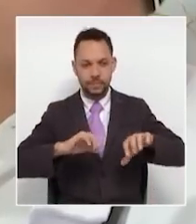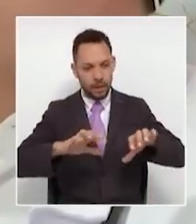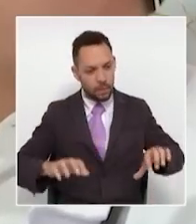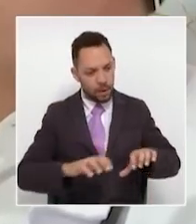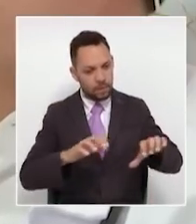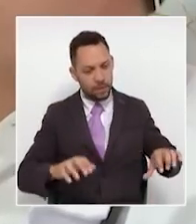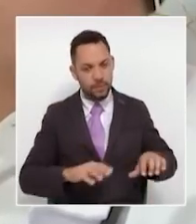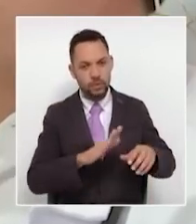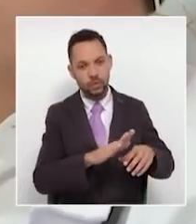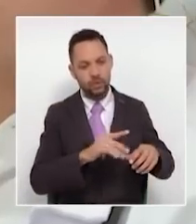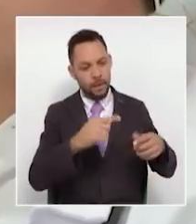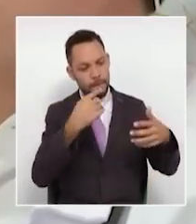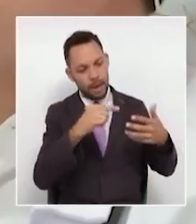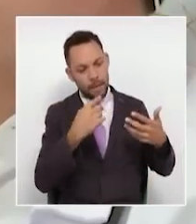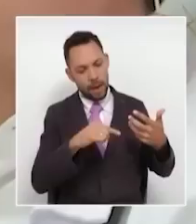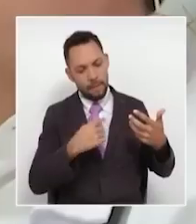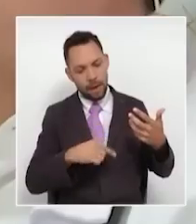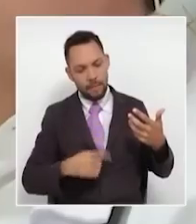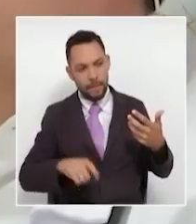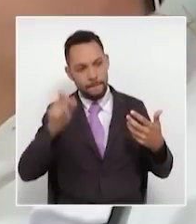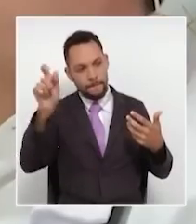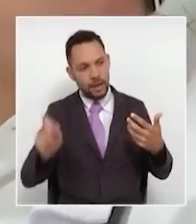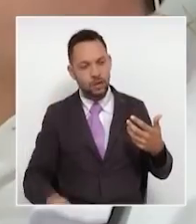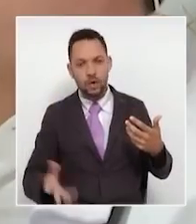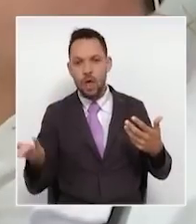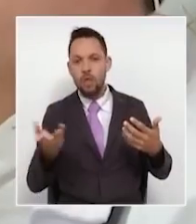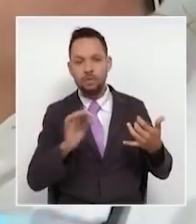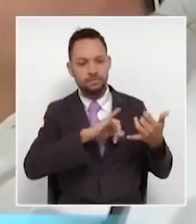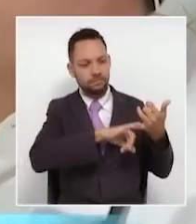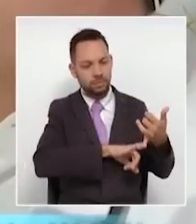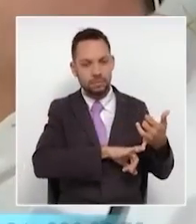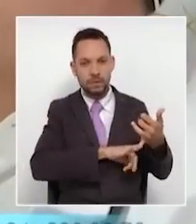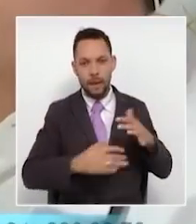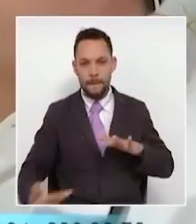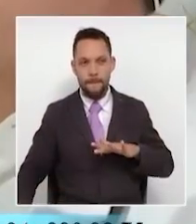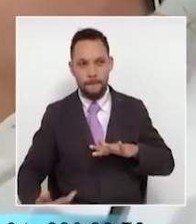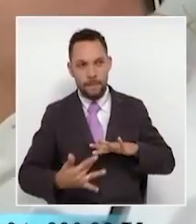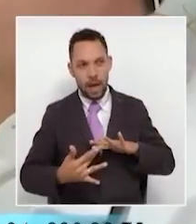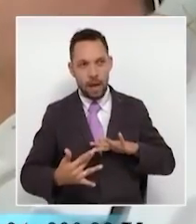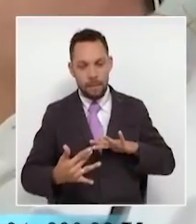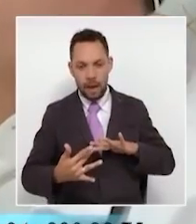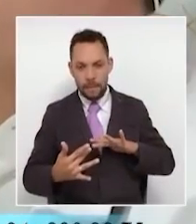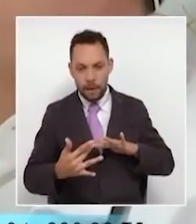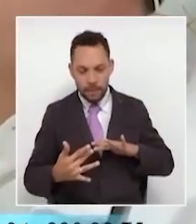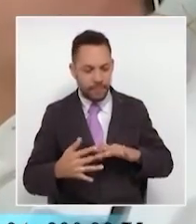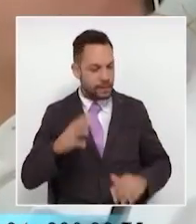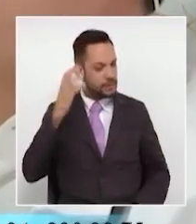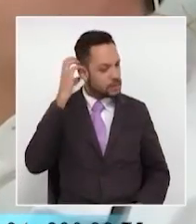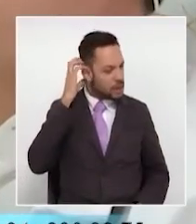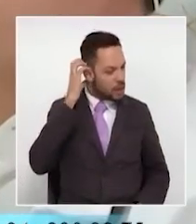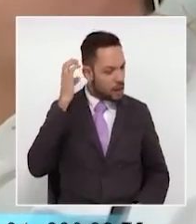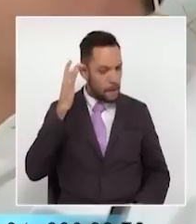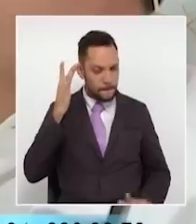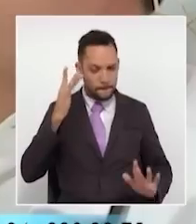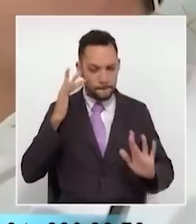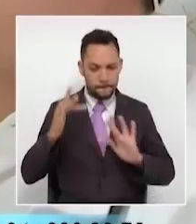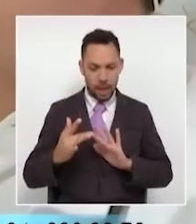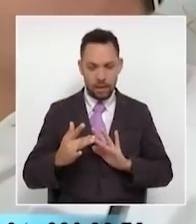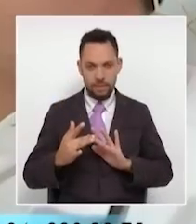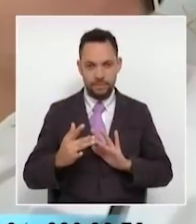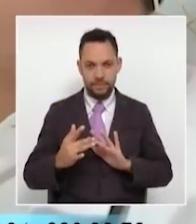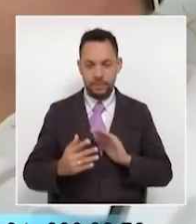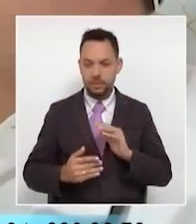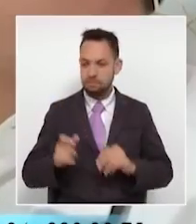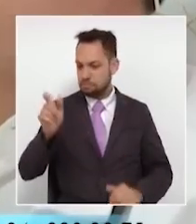entonces la persona está conectada en la parte cerebral cerebral donde es alterada y la persona va